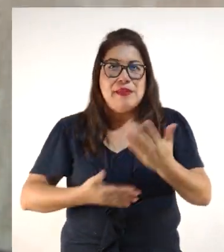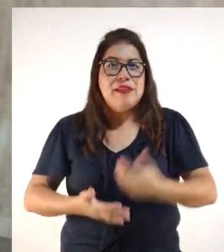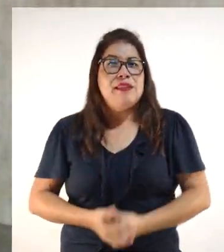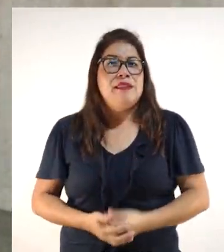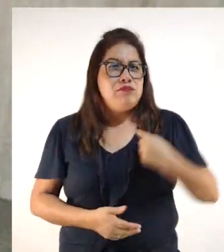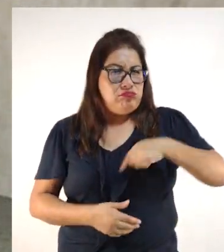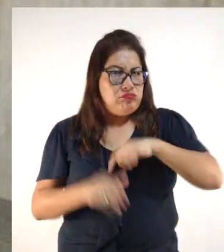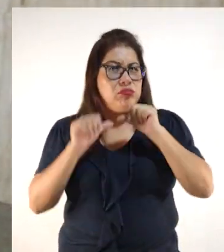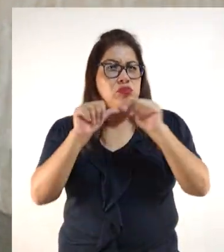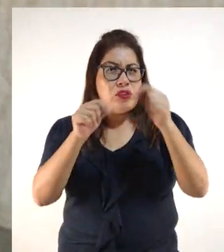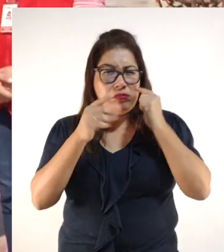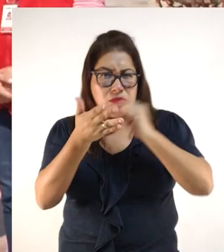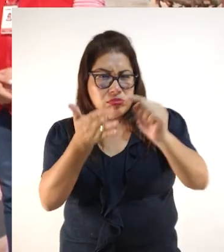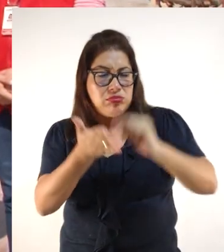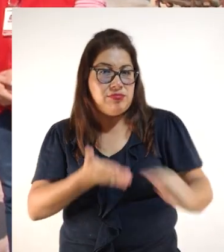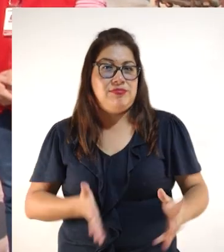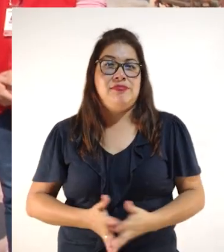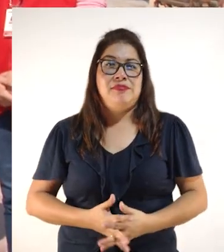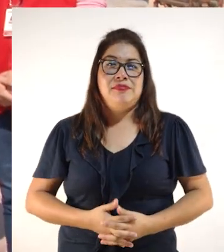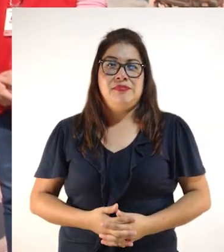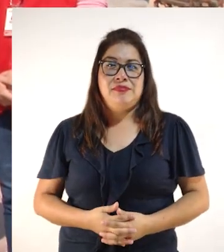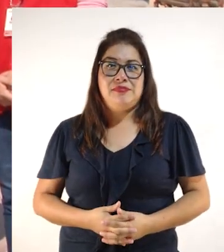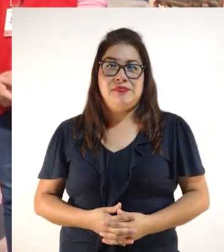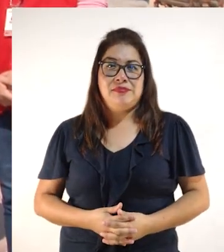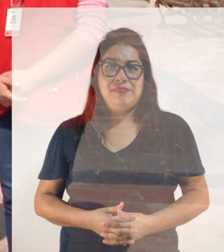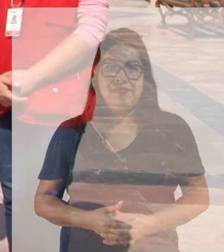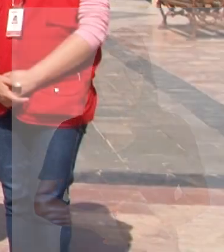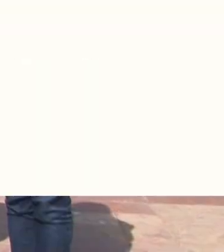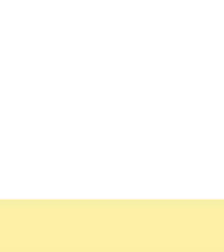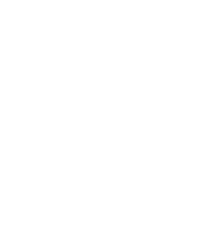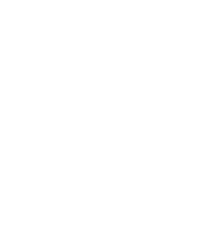Personas con Discapacidad. Seguiremos fiscalizando.